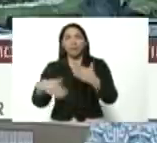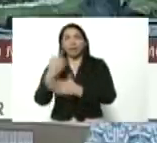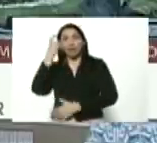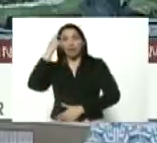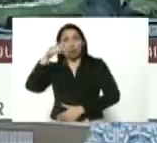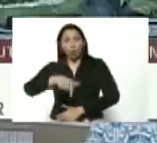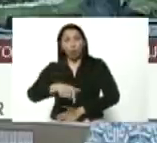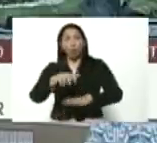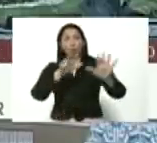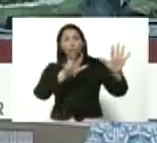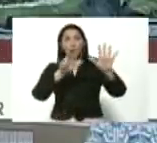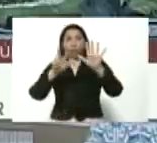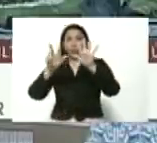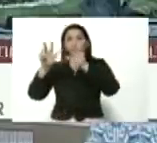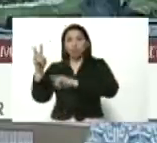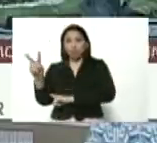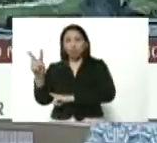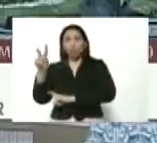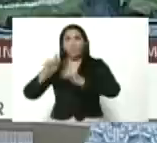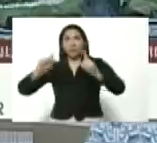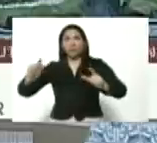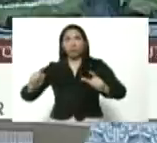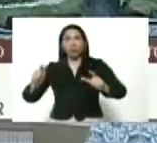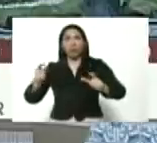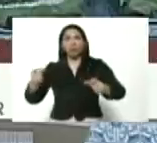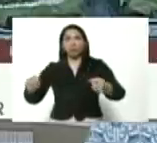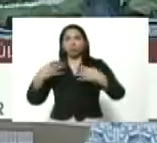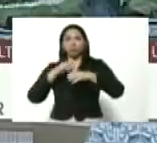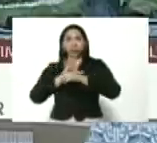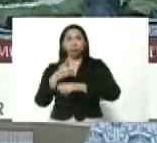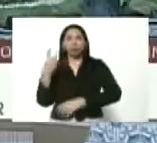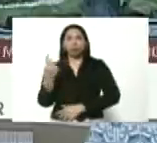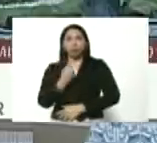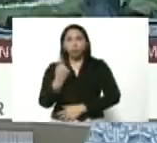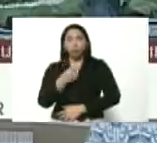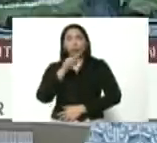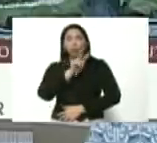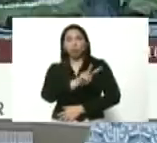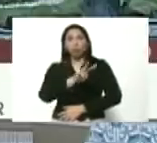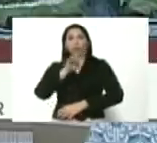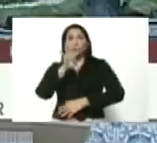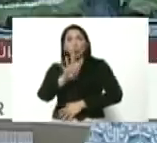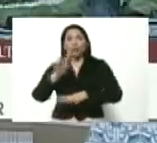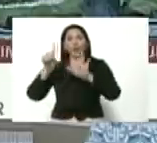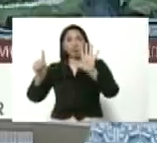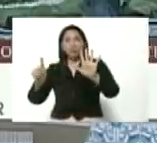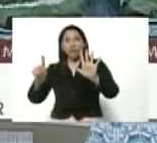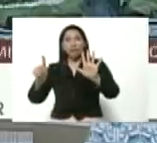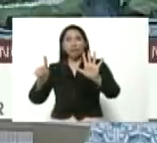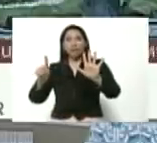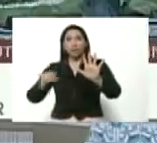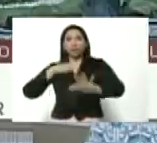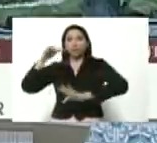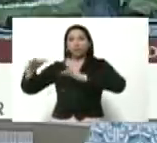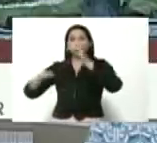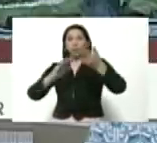hoy de esos 882 casos sólo 246 son de transmisión comunitaria